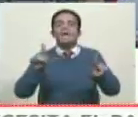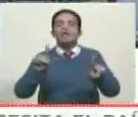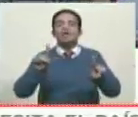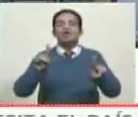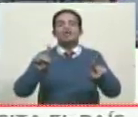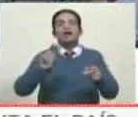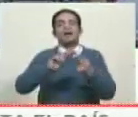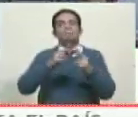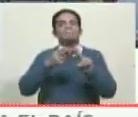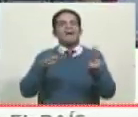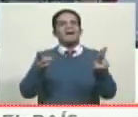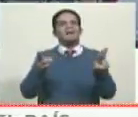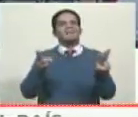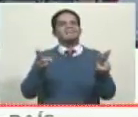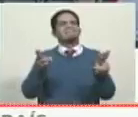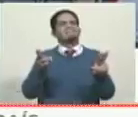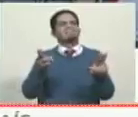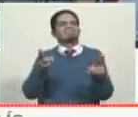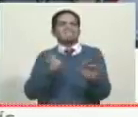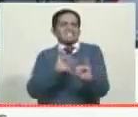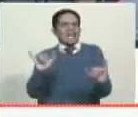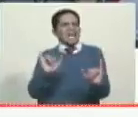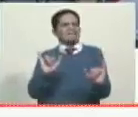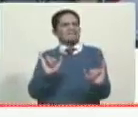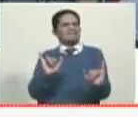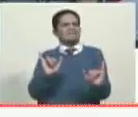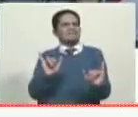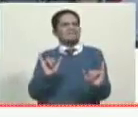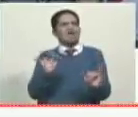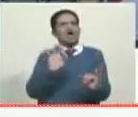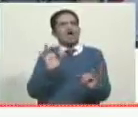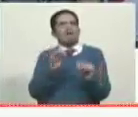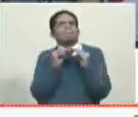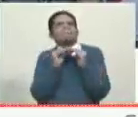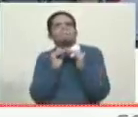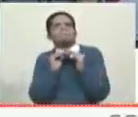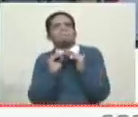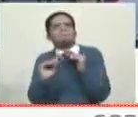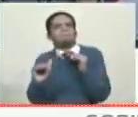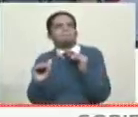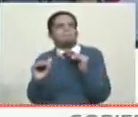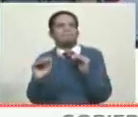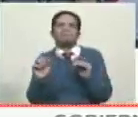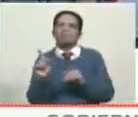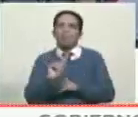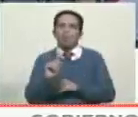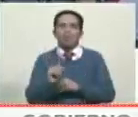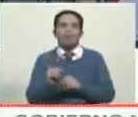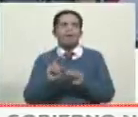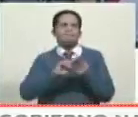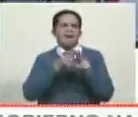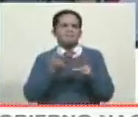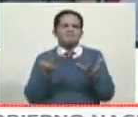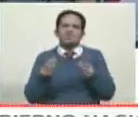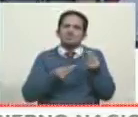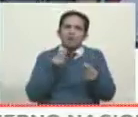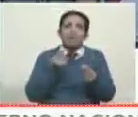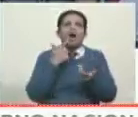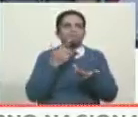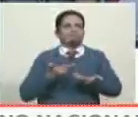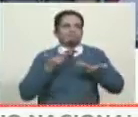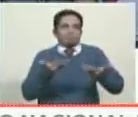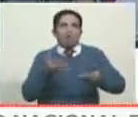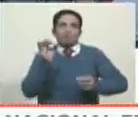pasiva una paz de los sepulcros no no no una paz activa una paz con justicia